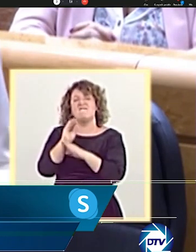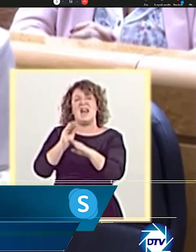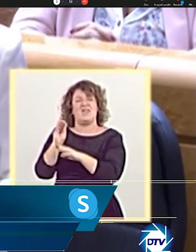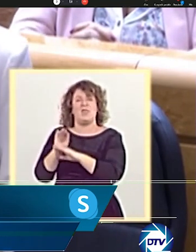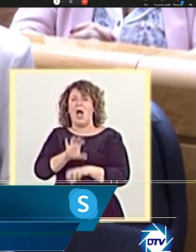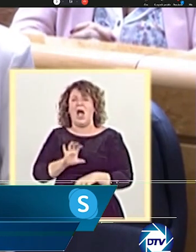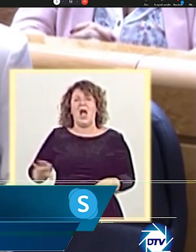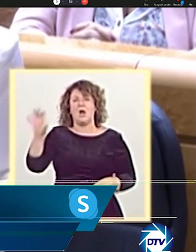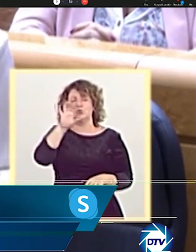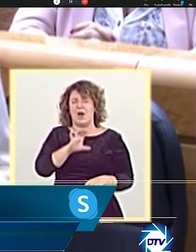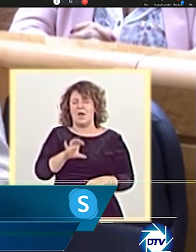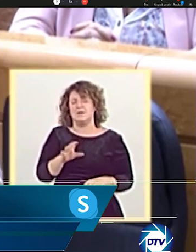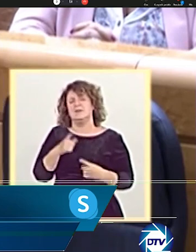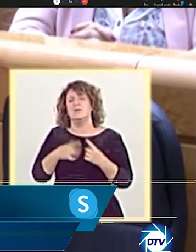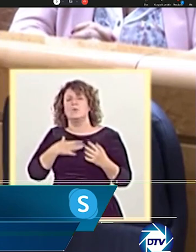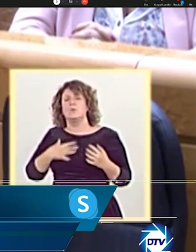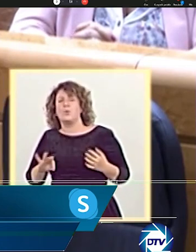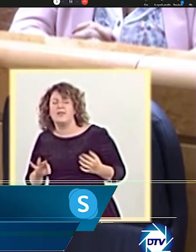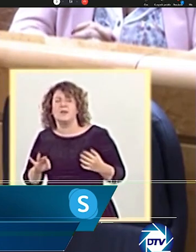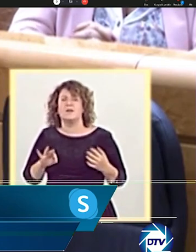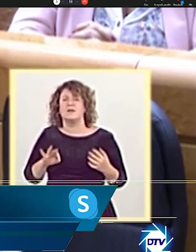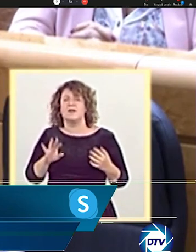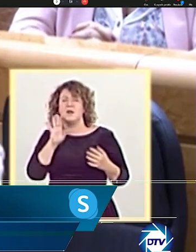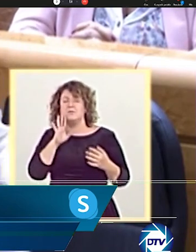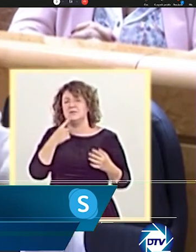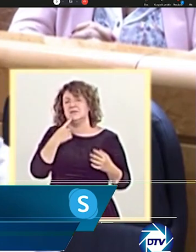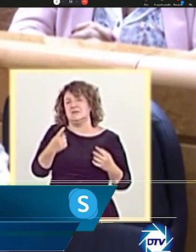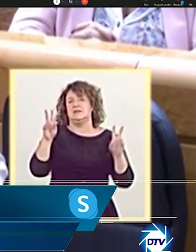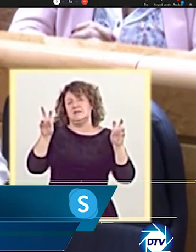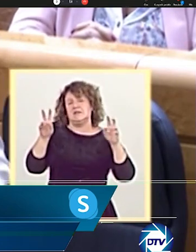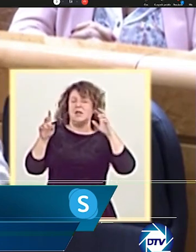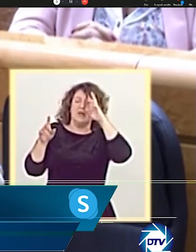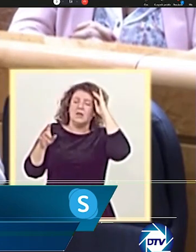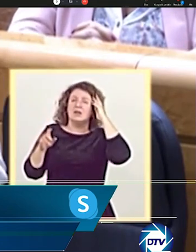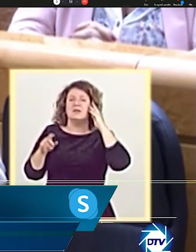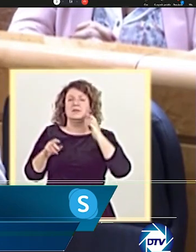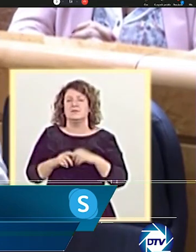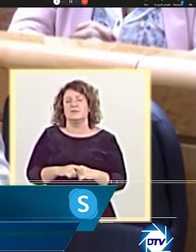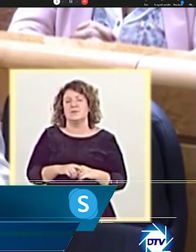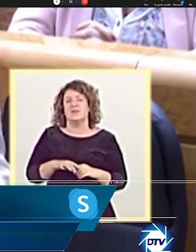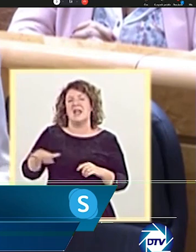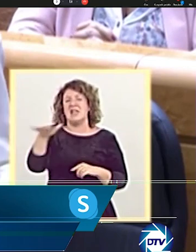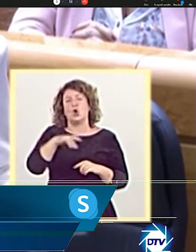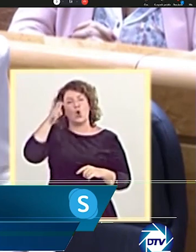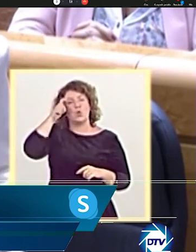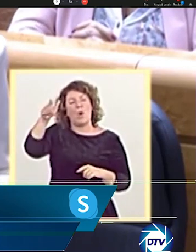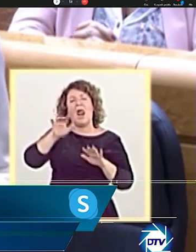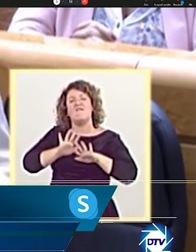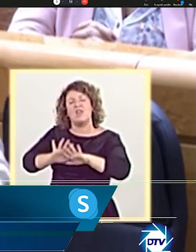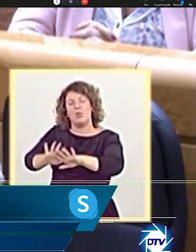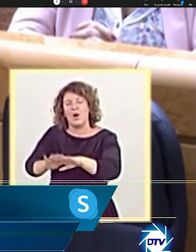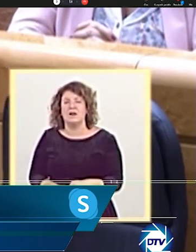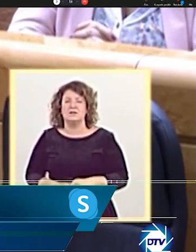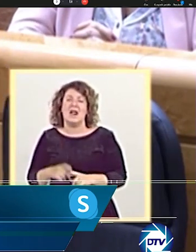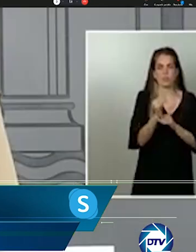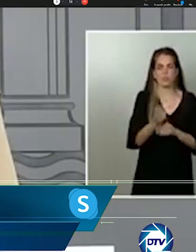5%, podíamos darnos por satisfechos, ¿no? Poco a poco se han ido sumando más casas de análisis y, sobre todo, desde que la